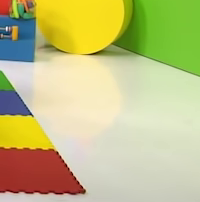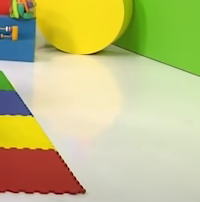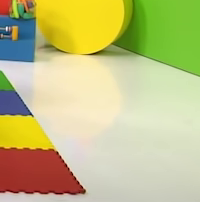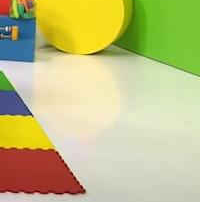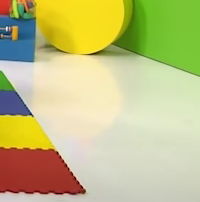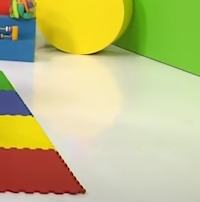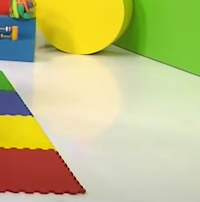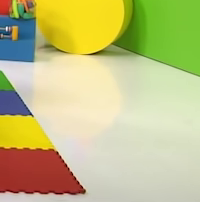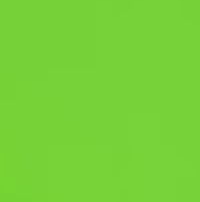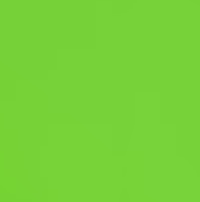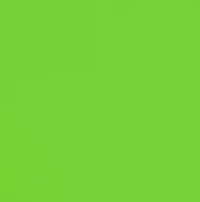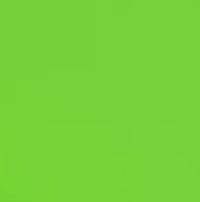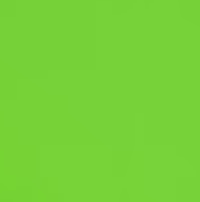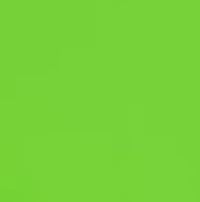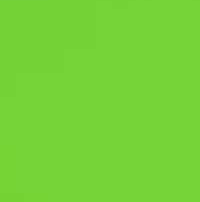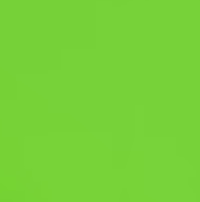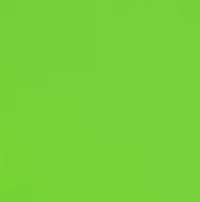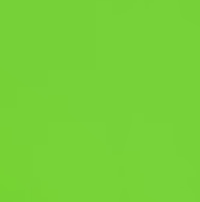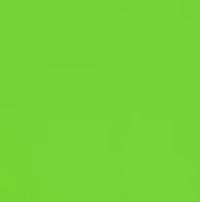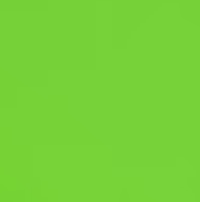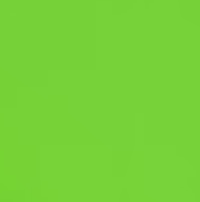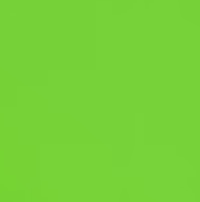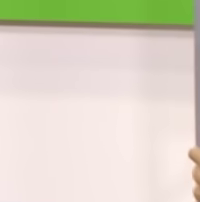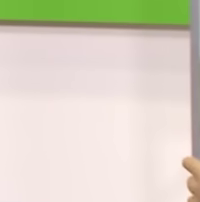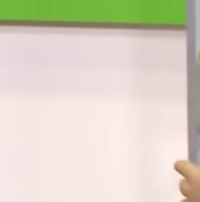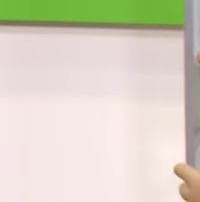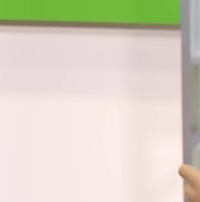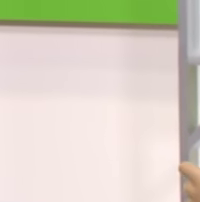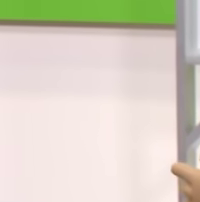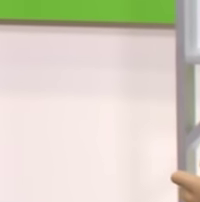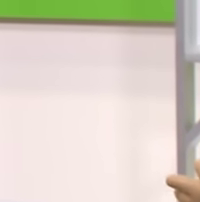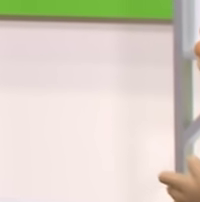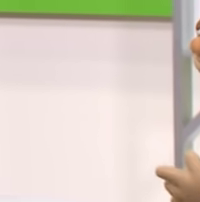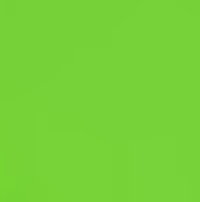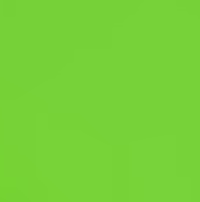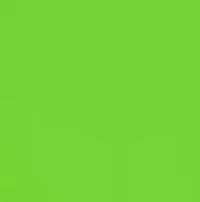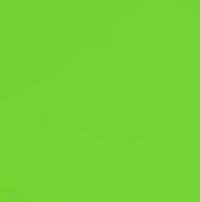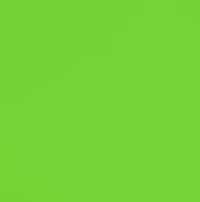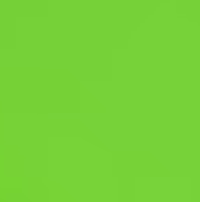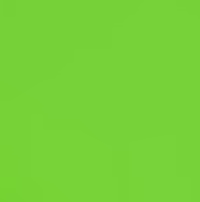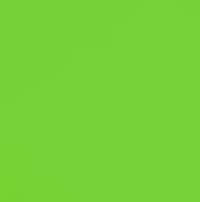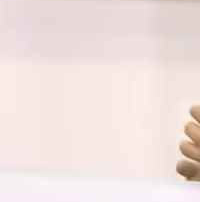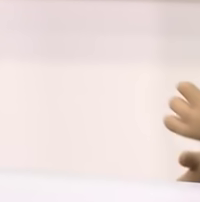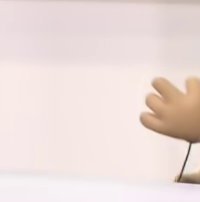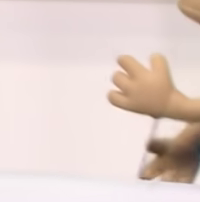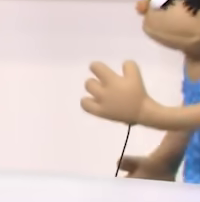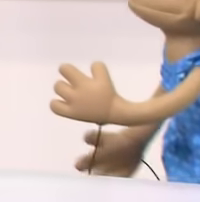Thank you.